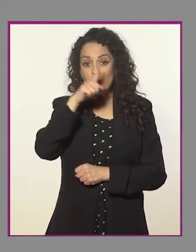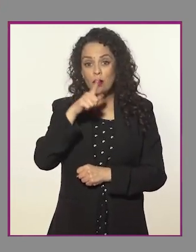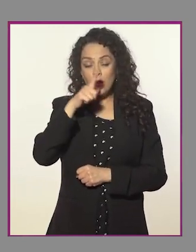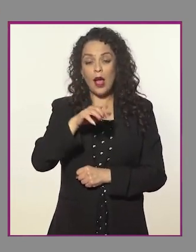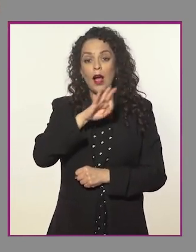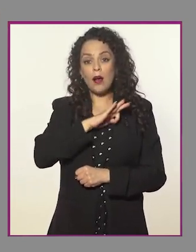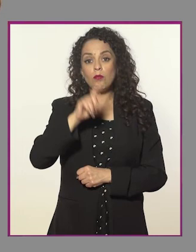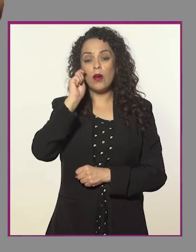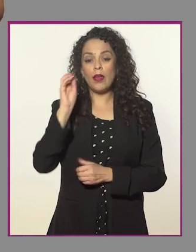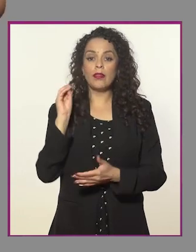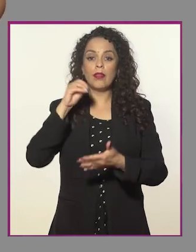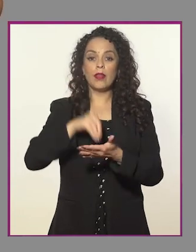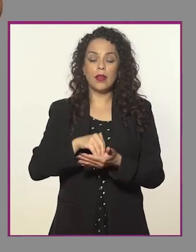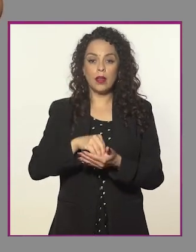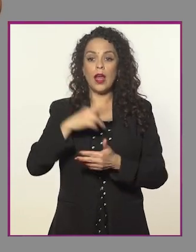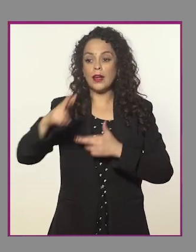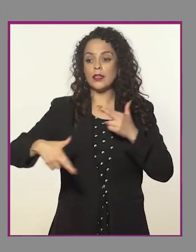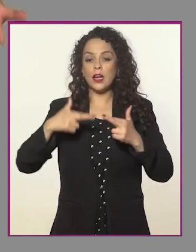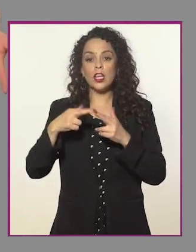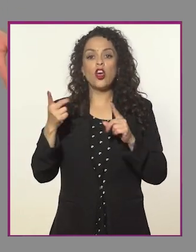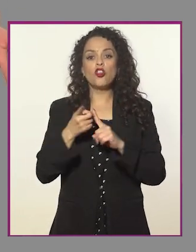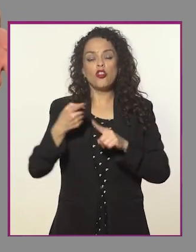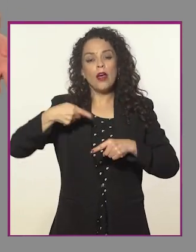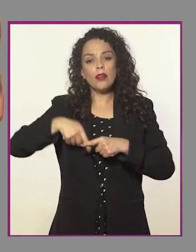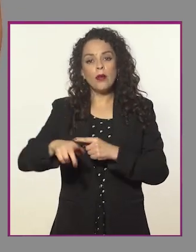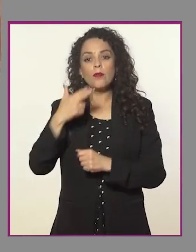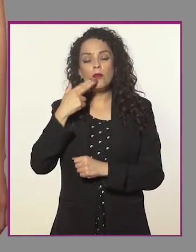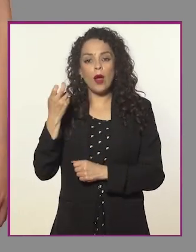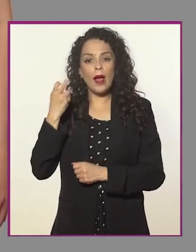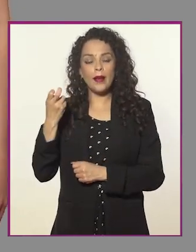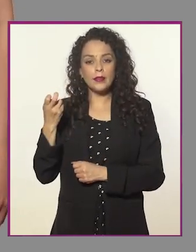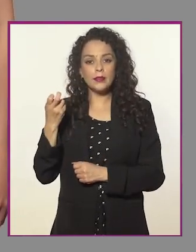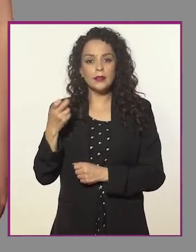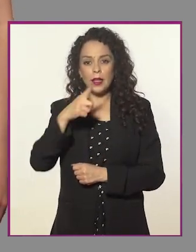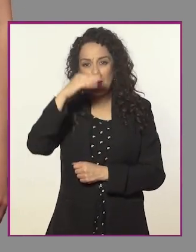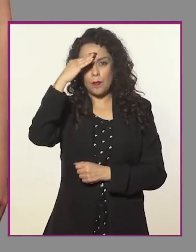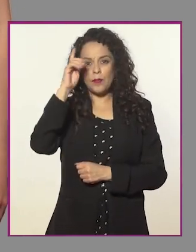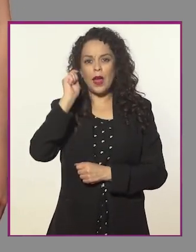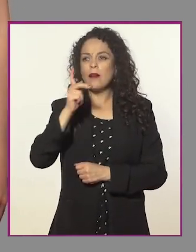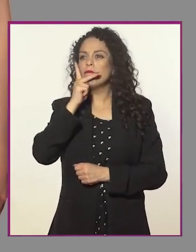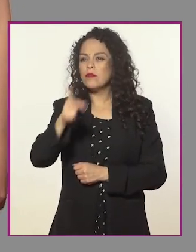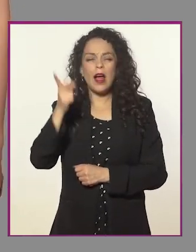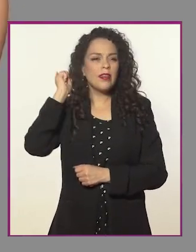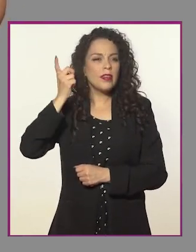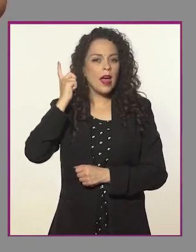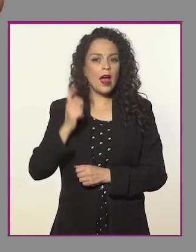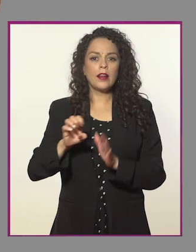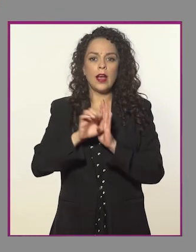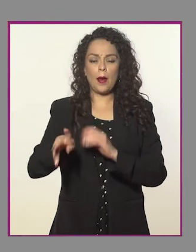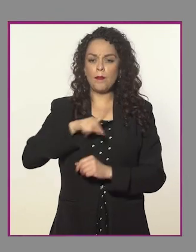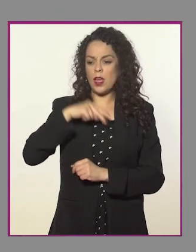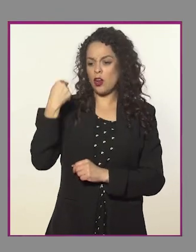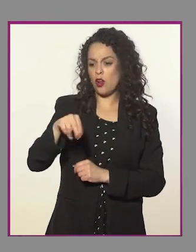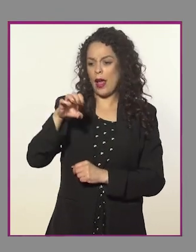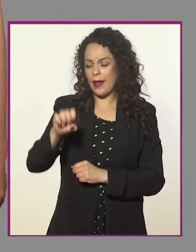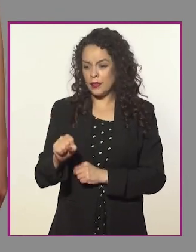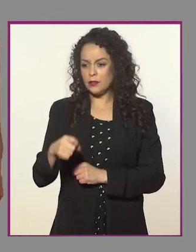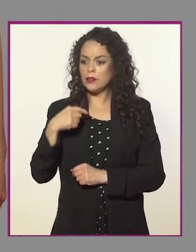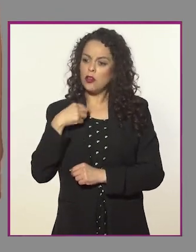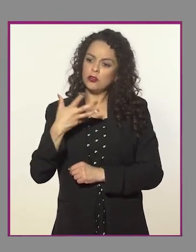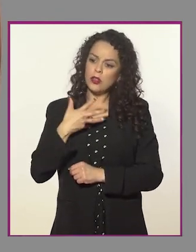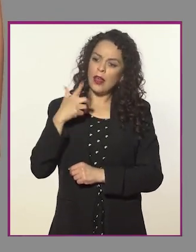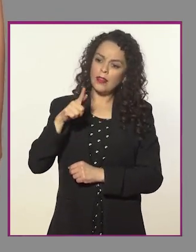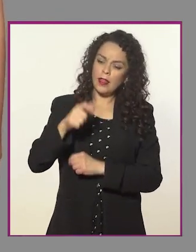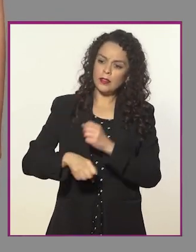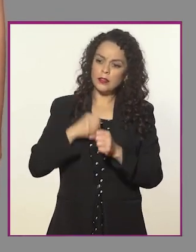ya el gentilicio e incluso la región de donde surgió. Piensa en frases del día a día. Mi nombre es... Tengo